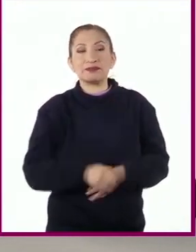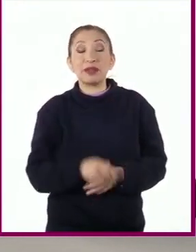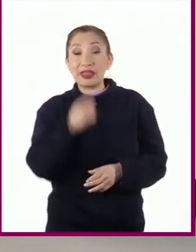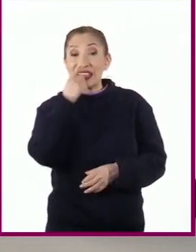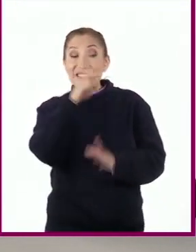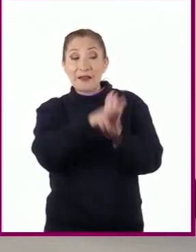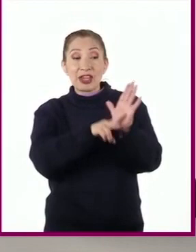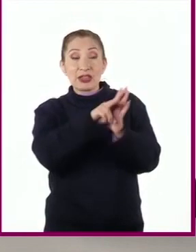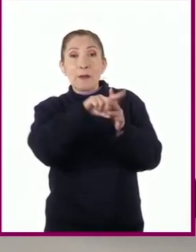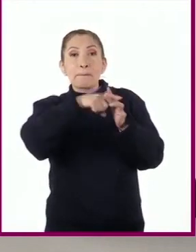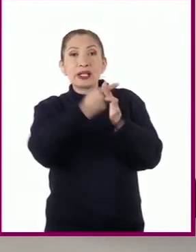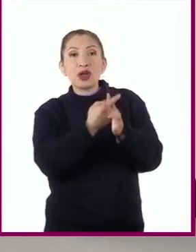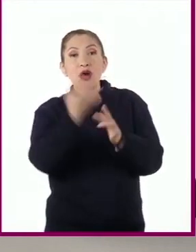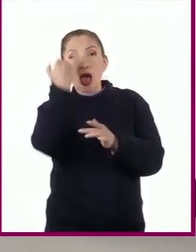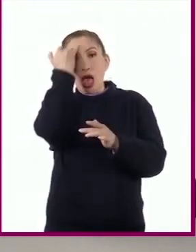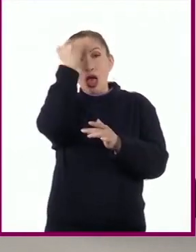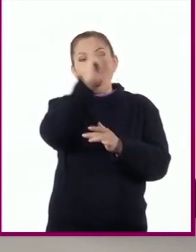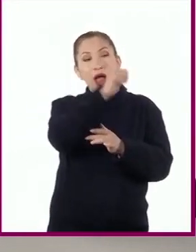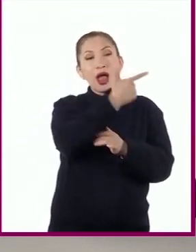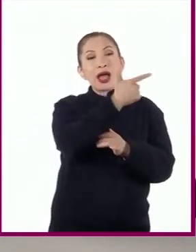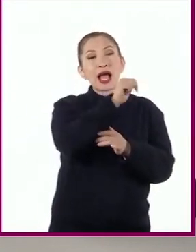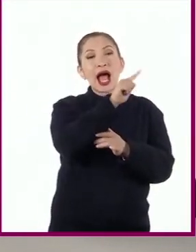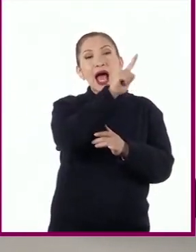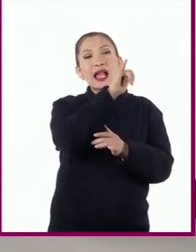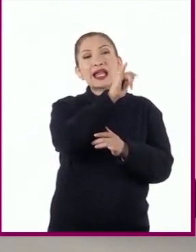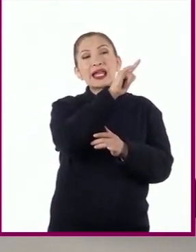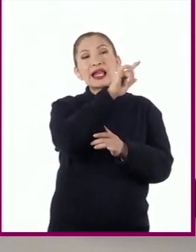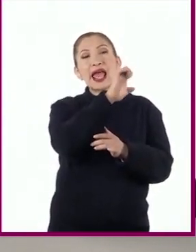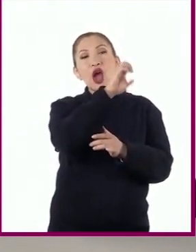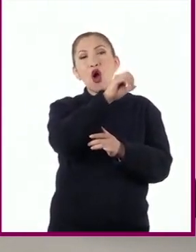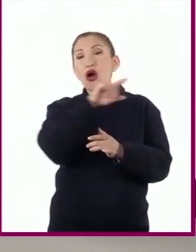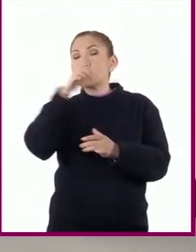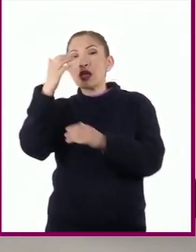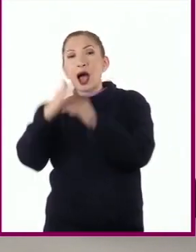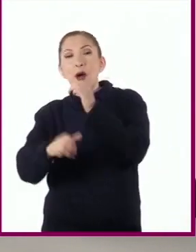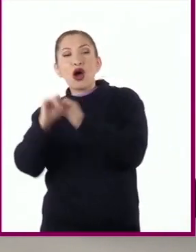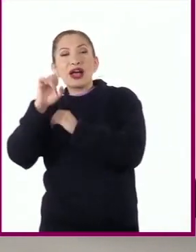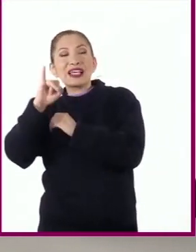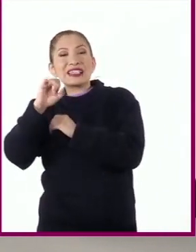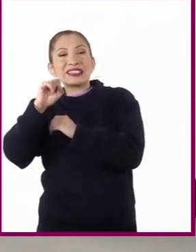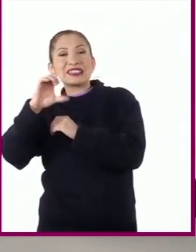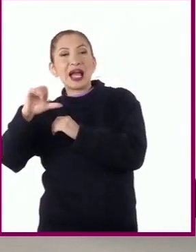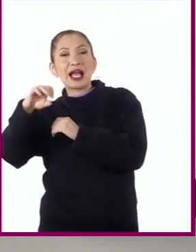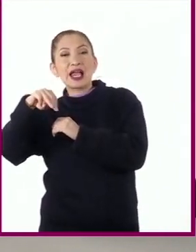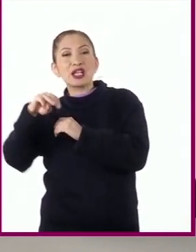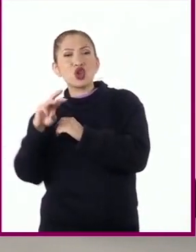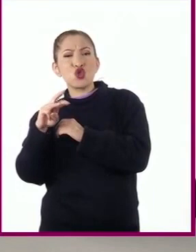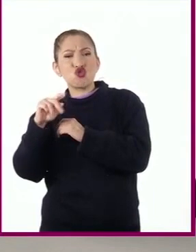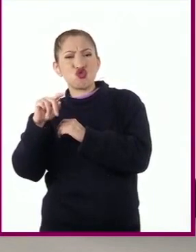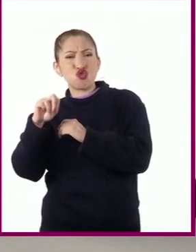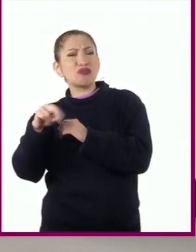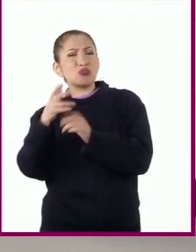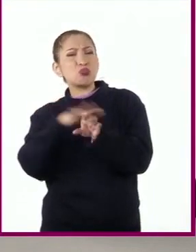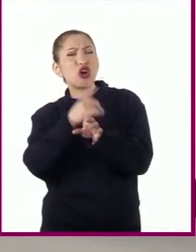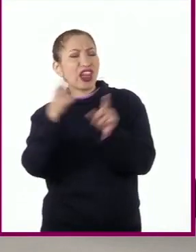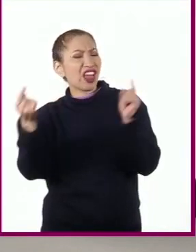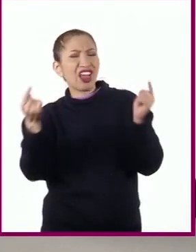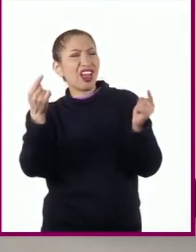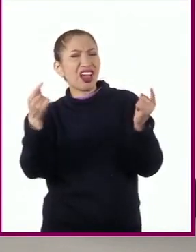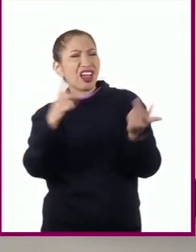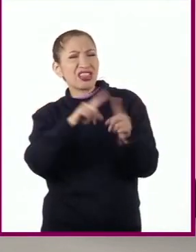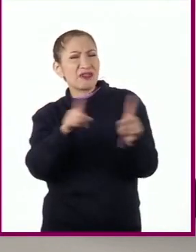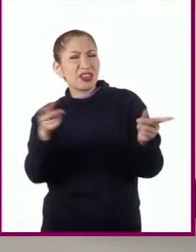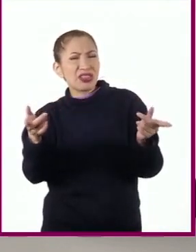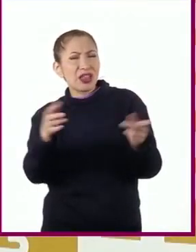que todo comenzó con las ideas de Galileo y terminó con las aportaciones de Isaac Newton. ¿Nos puede platicar algo más